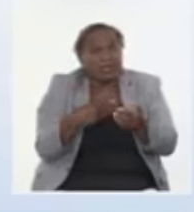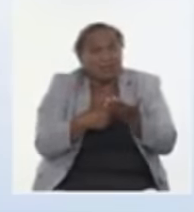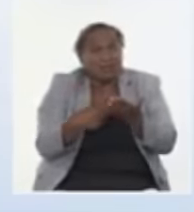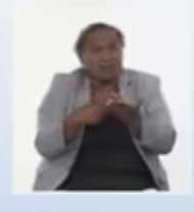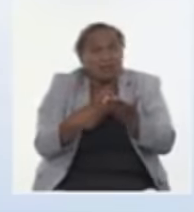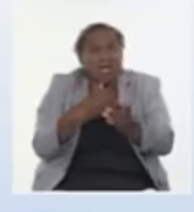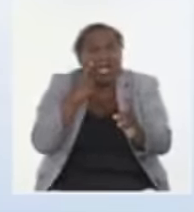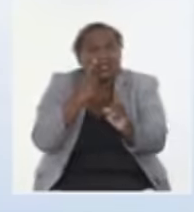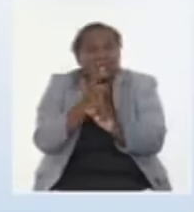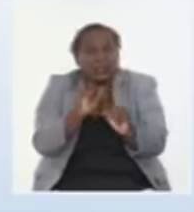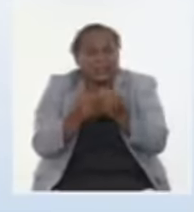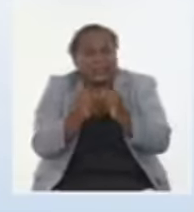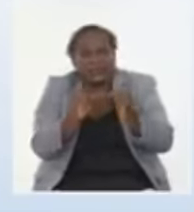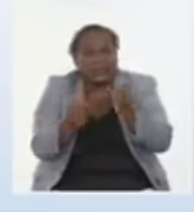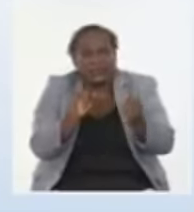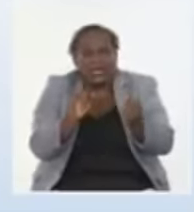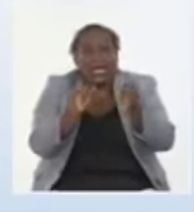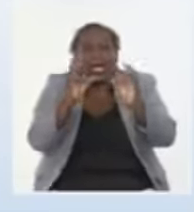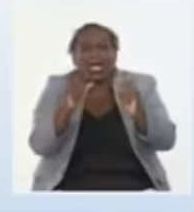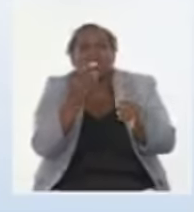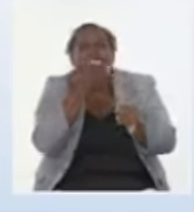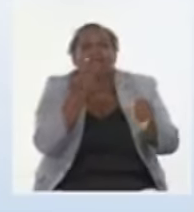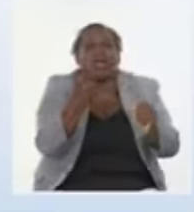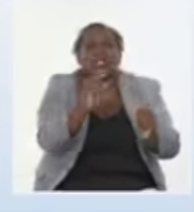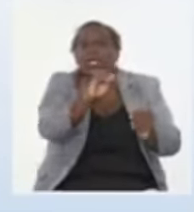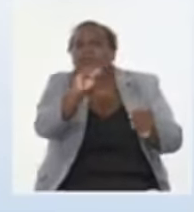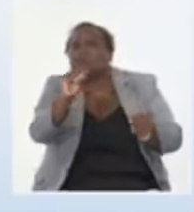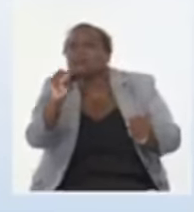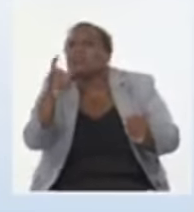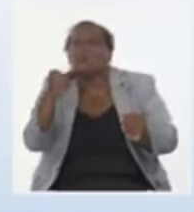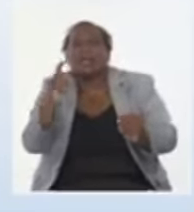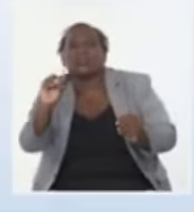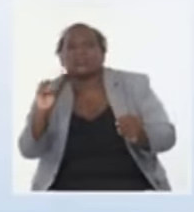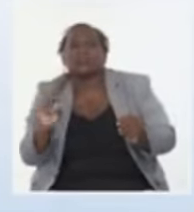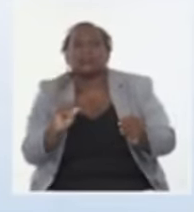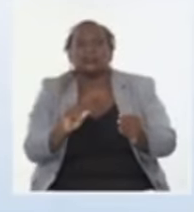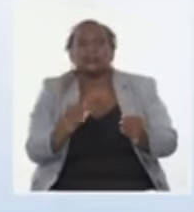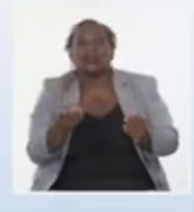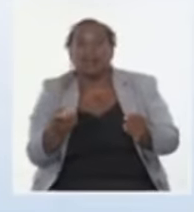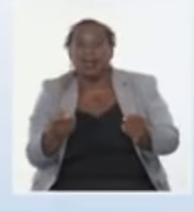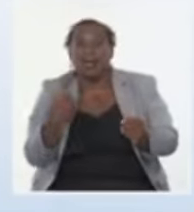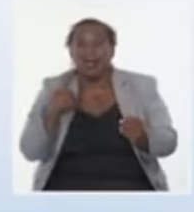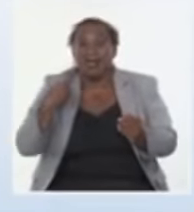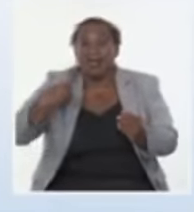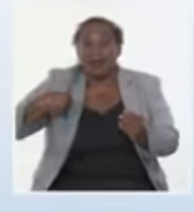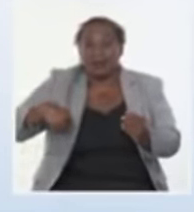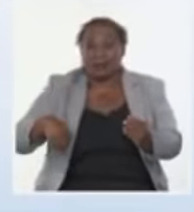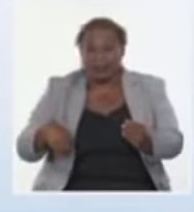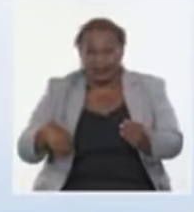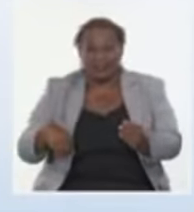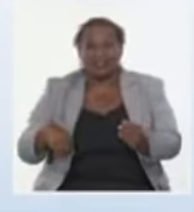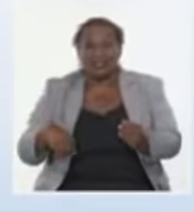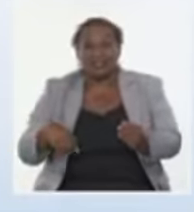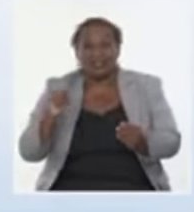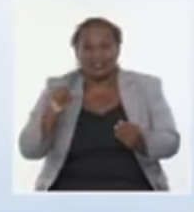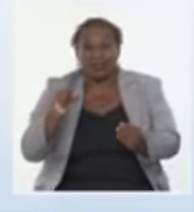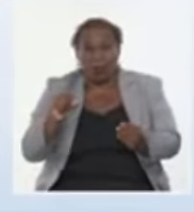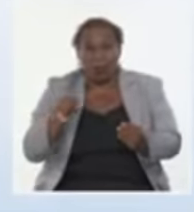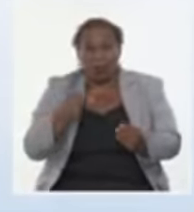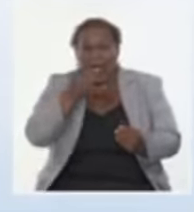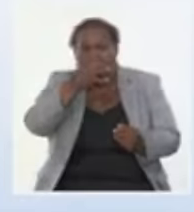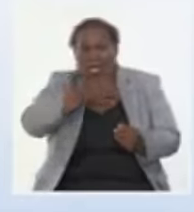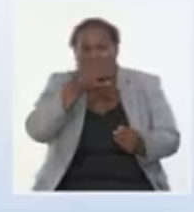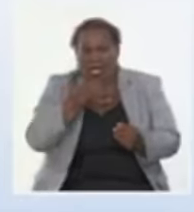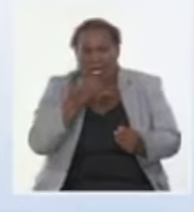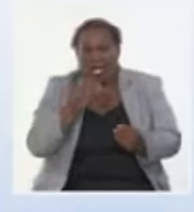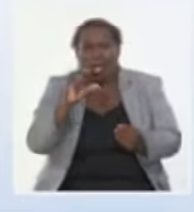para que los que tienen esas cuentas las recuperen. Y yo aprovecho para hacer un paréntesis, que estoy hablando de cuentas por cobrar, voy a hablar de